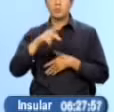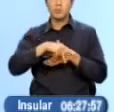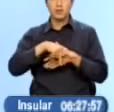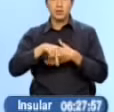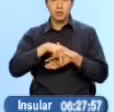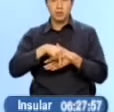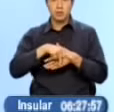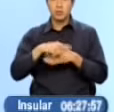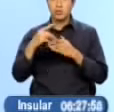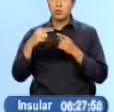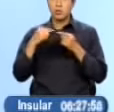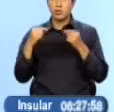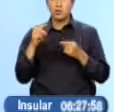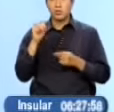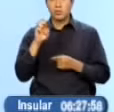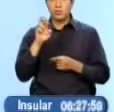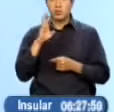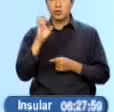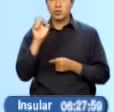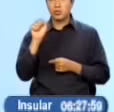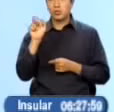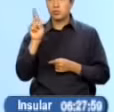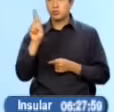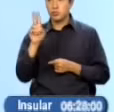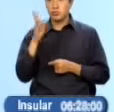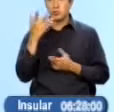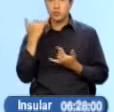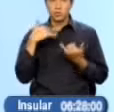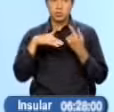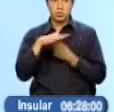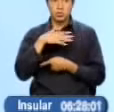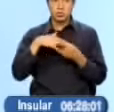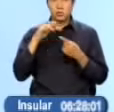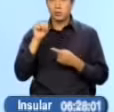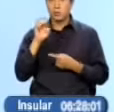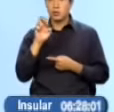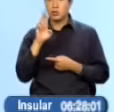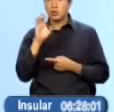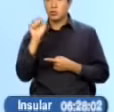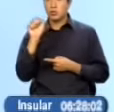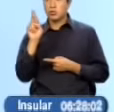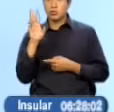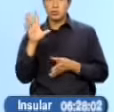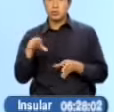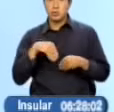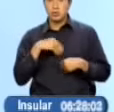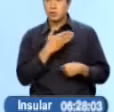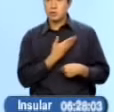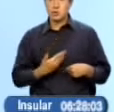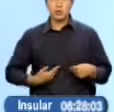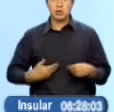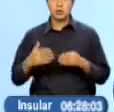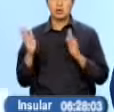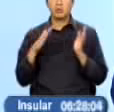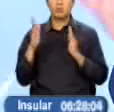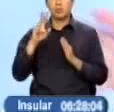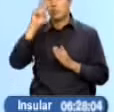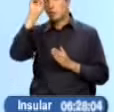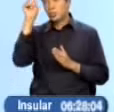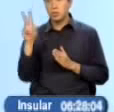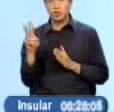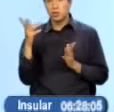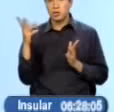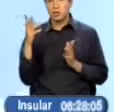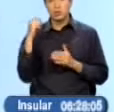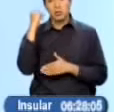contra el mercosur porque no es sólo una situación lo que se está dando en el mercosur de no aceptar la presidencia pro-témpore de venezuela que va contra